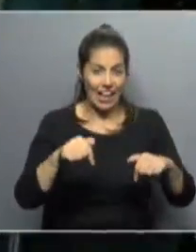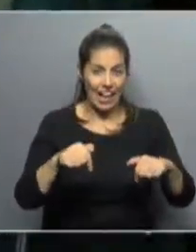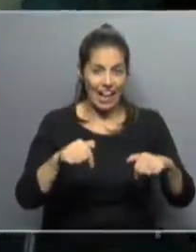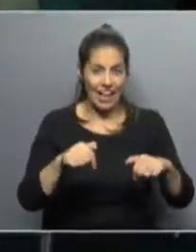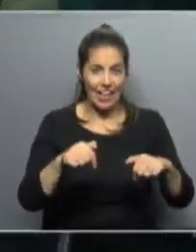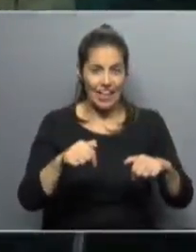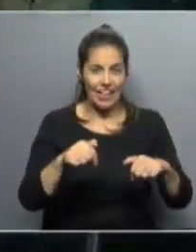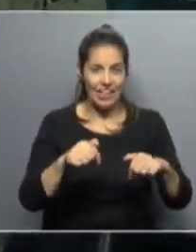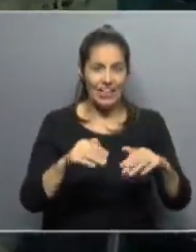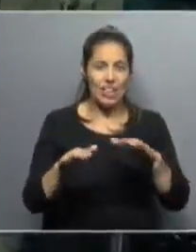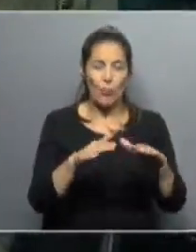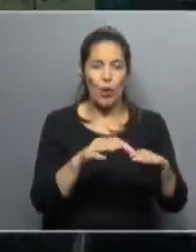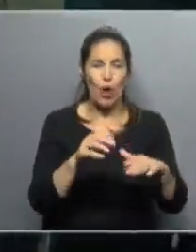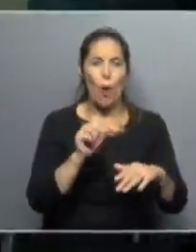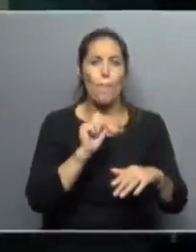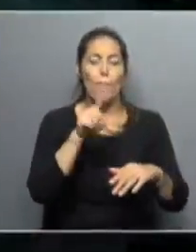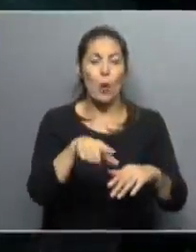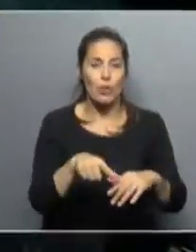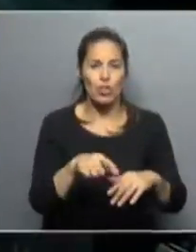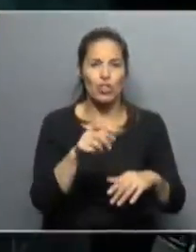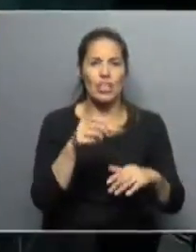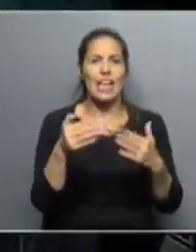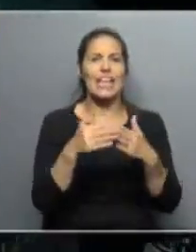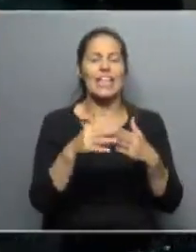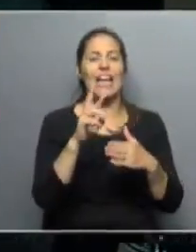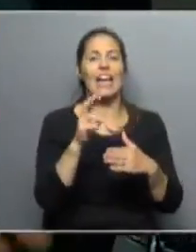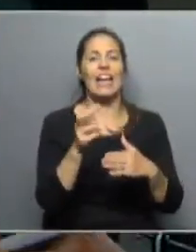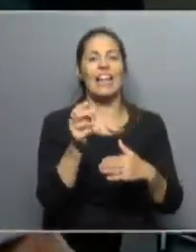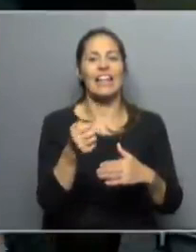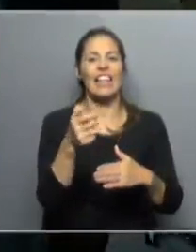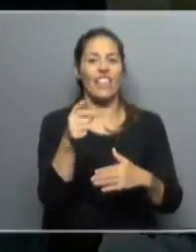o menos en la altura de Propios y Rivera. Ahí está, frente al cementerio del